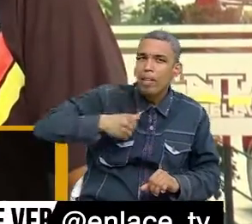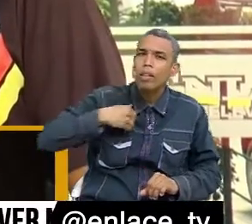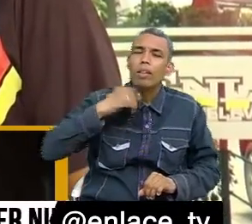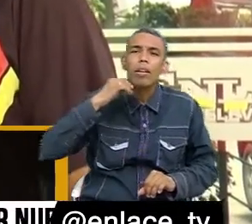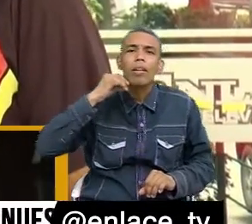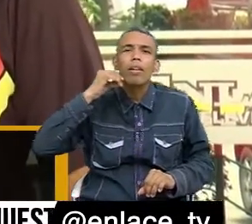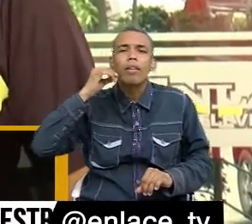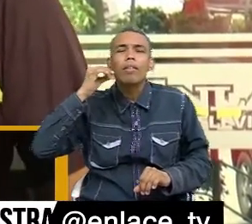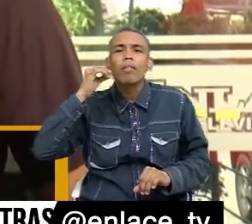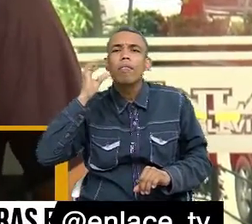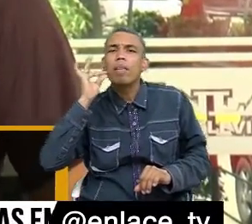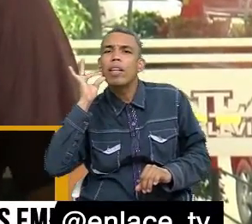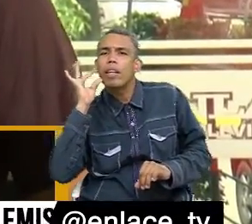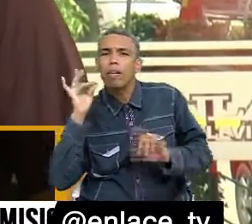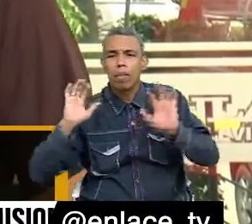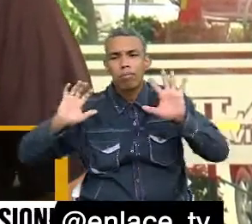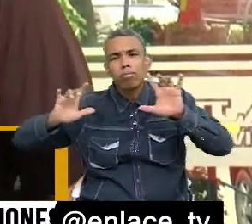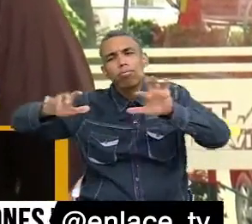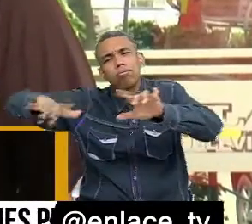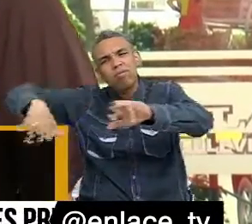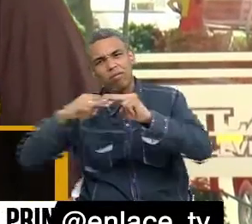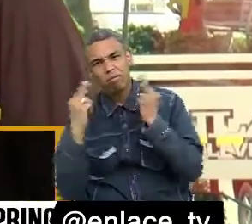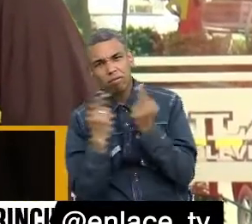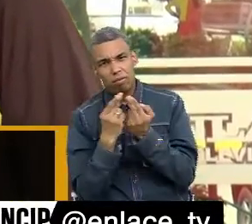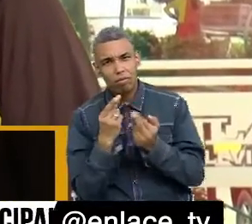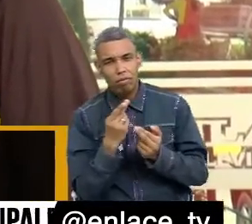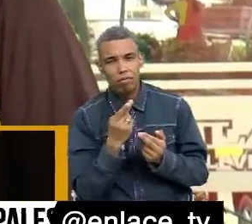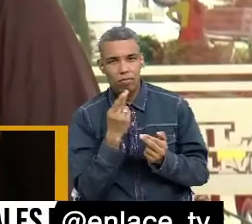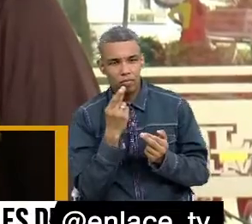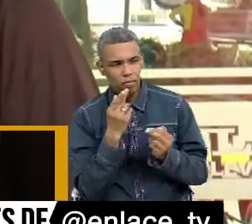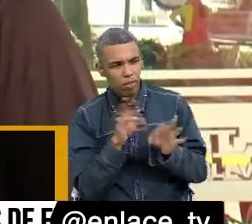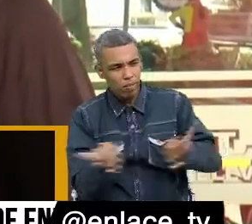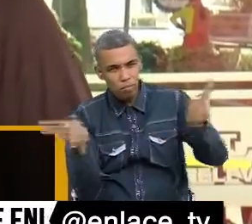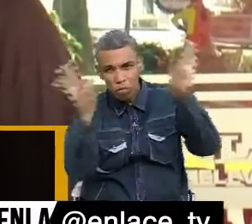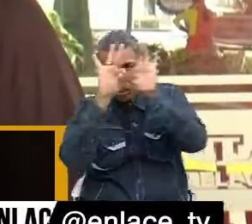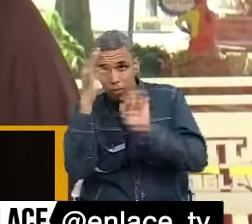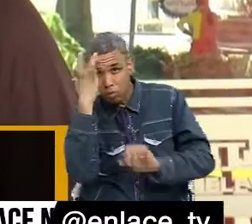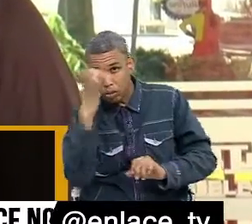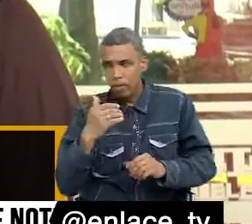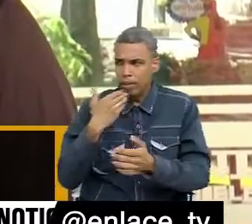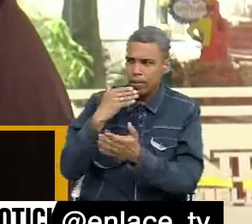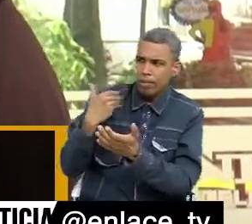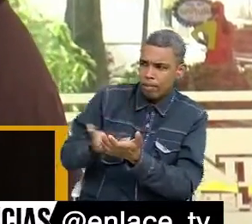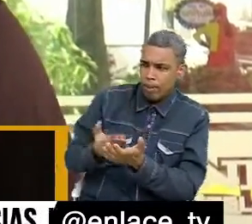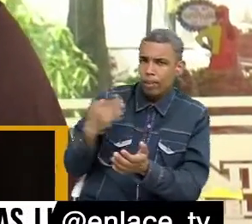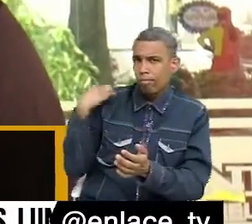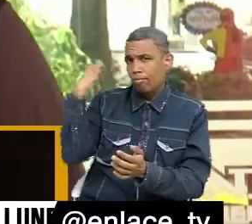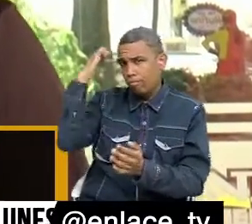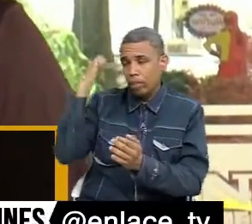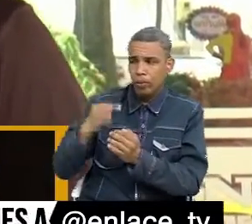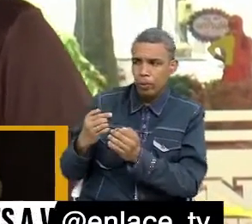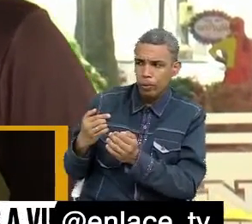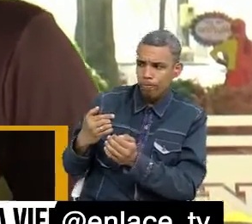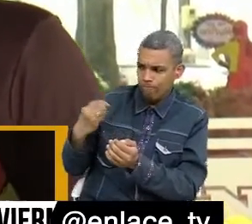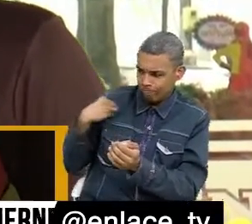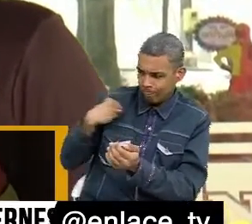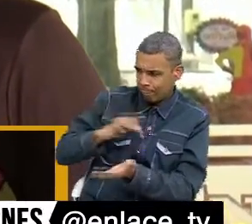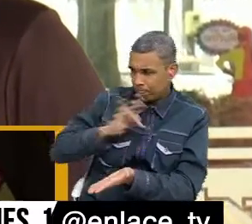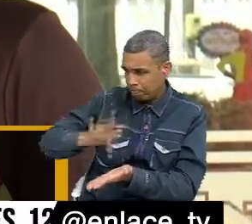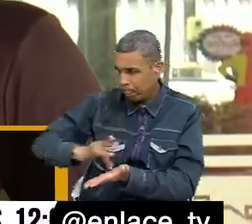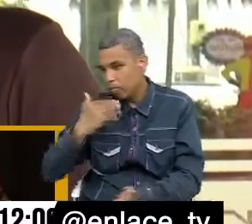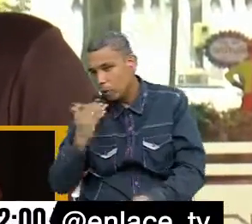buenas tardes a todos los televidentes de este prestigioso canal Enlace 10 y a usted, Pedro, por la oportunidad que nos da de socializar el tema. Sí, en la